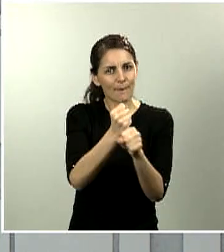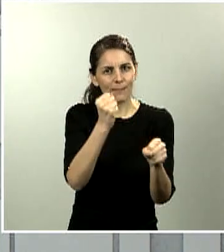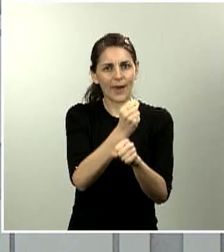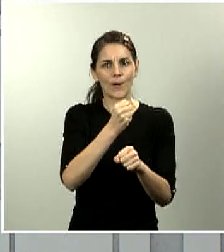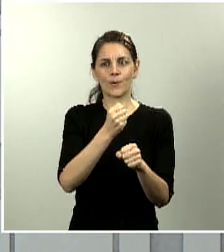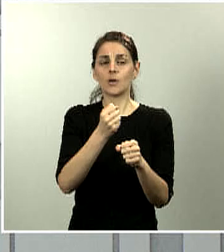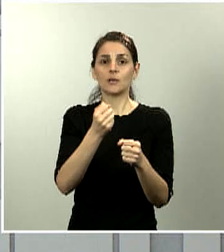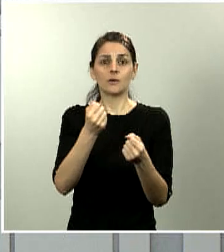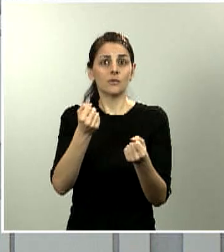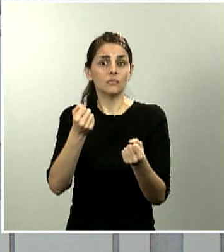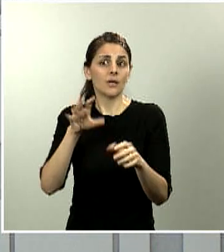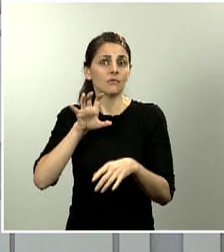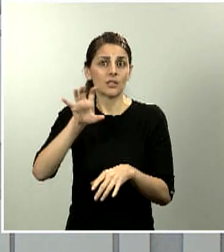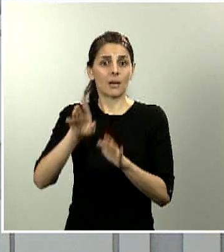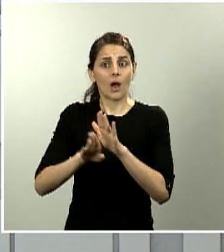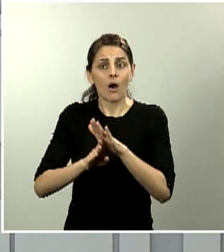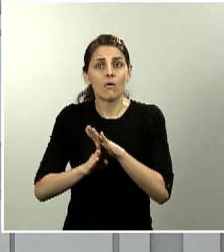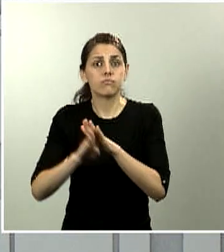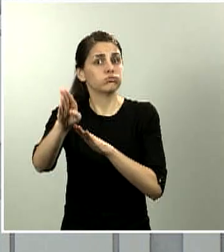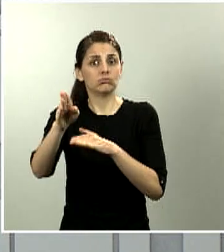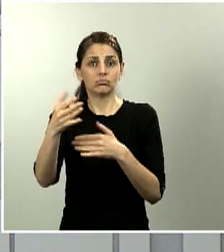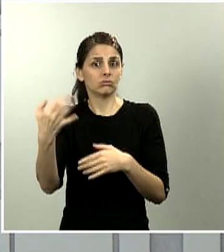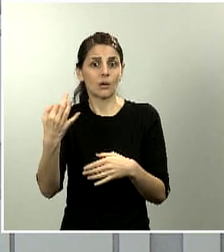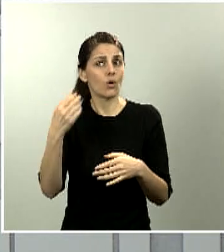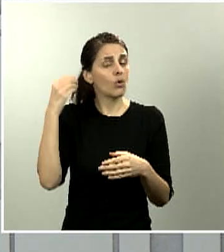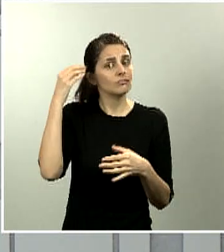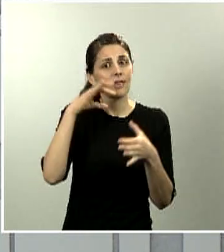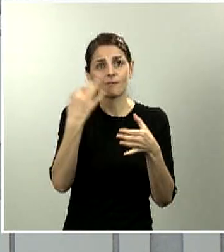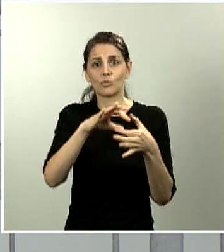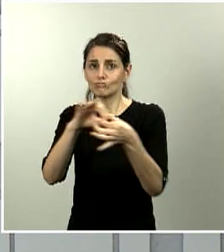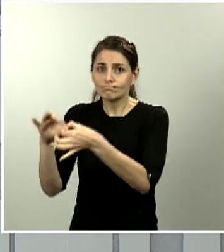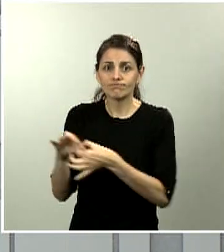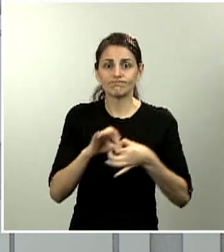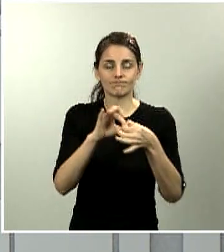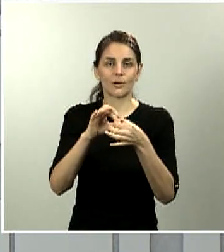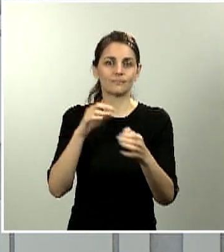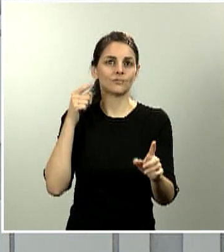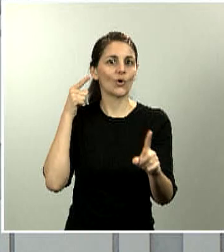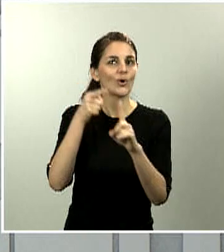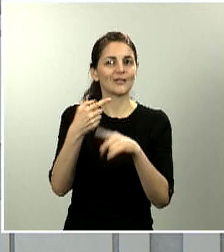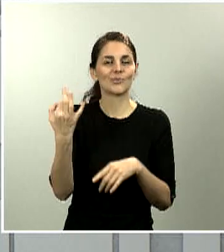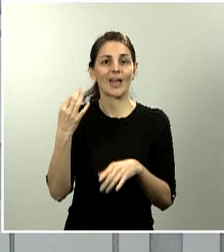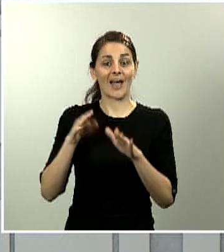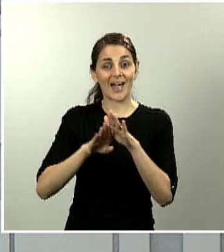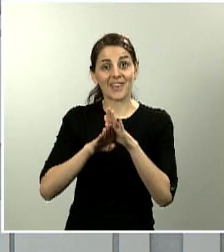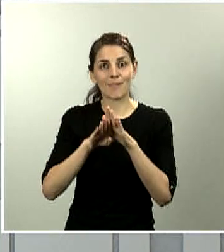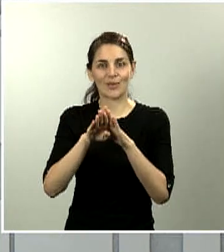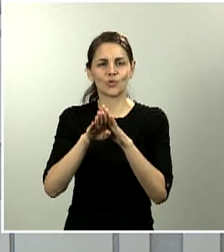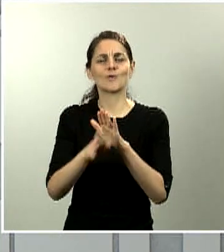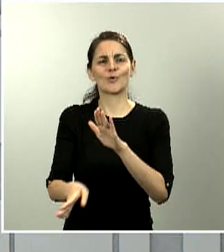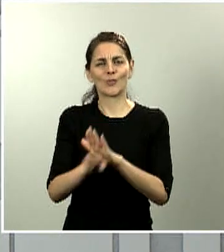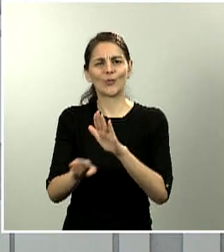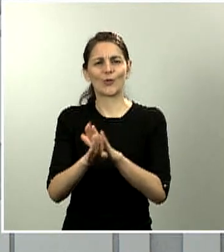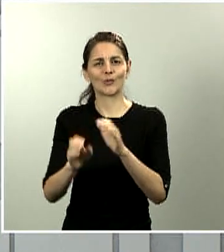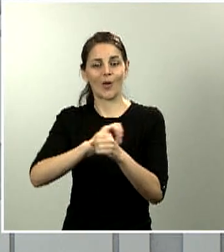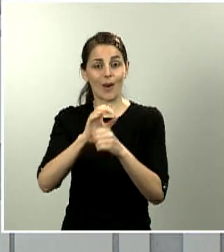nuestro país y, en definitiva, volver a coger esa senda de crecimiento, de estabilidad con la que se había iniciado